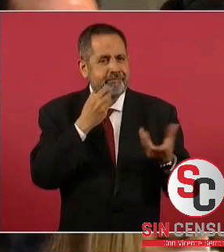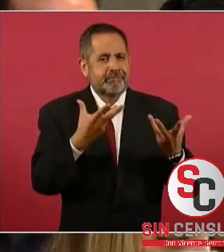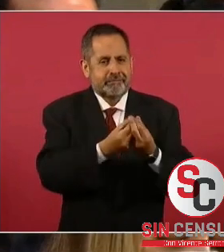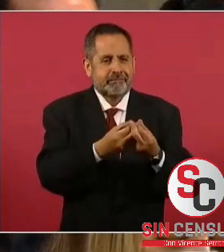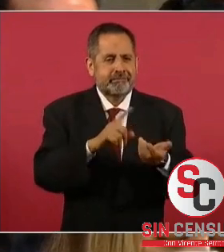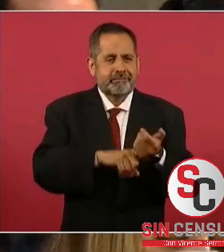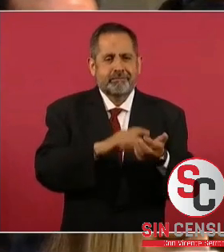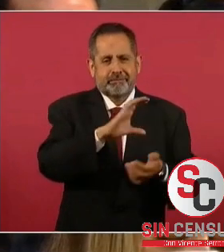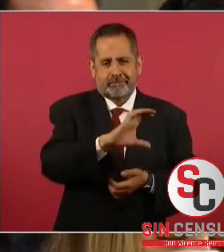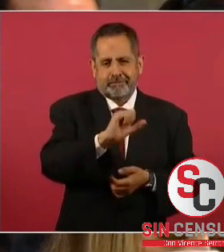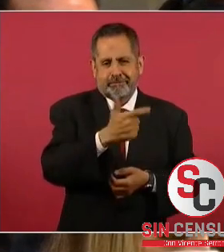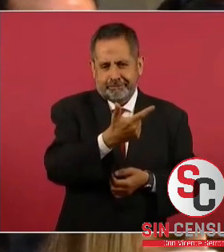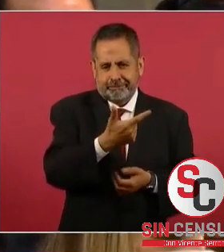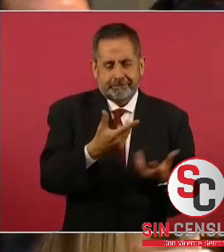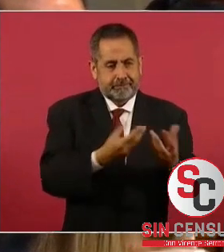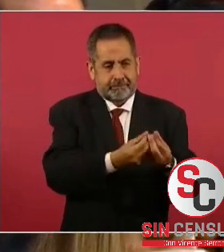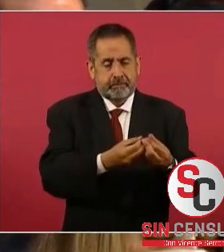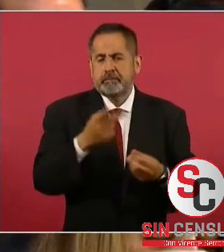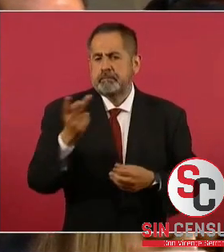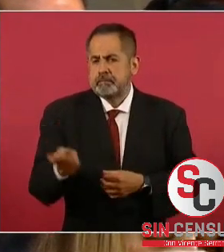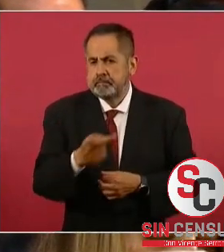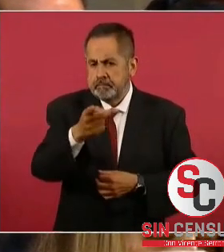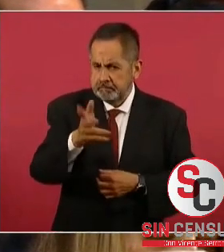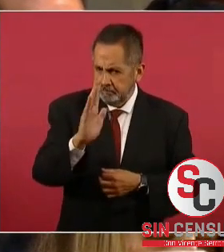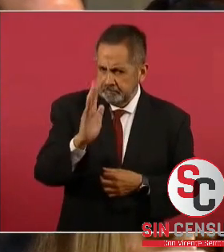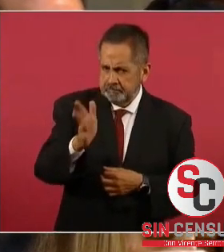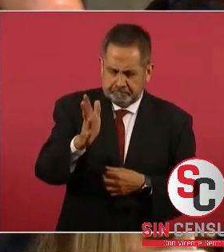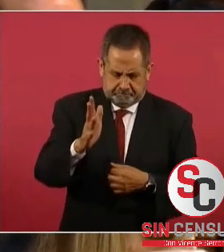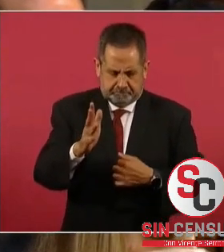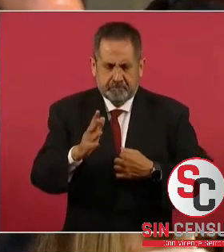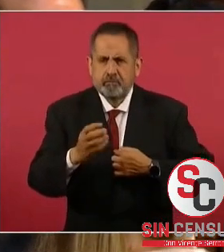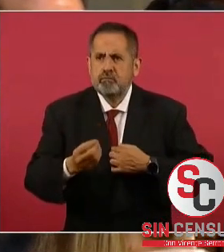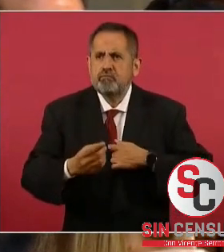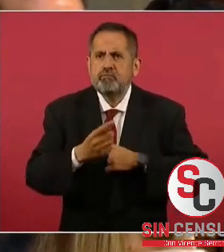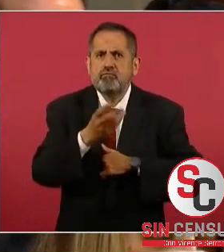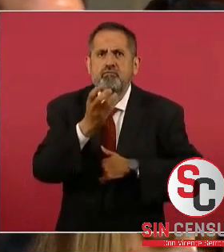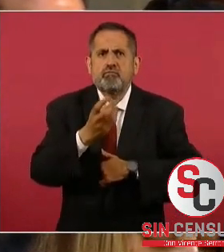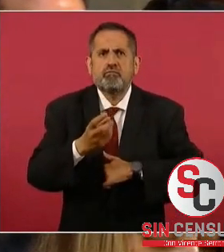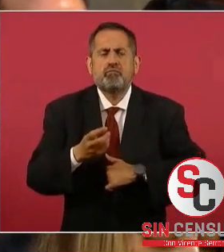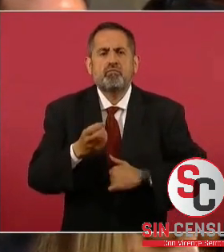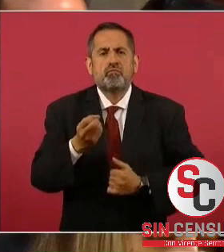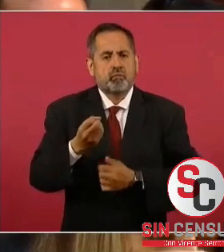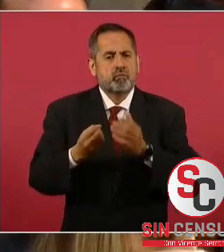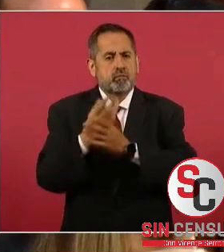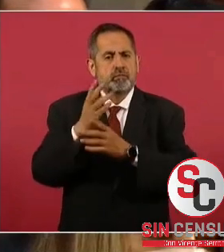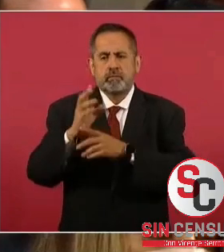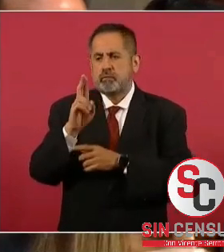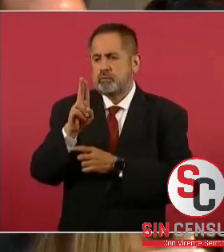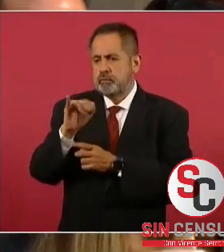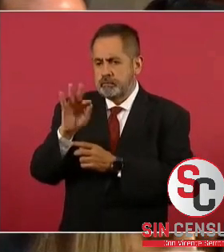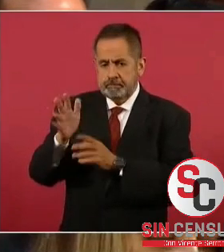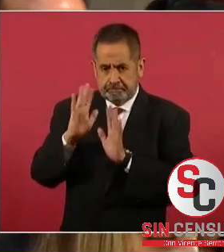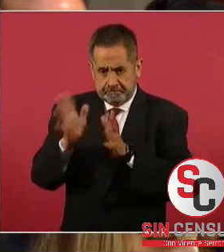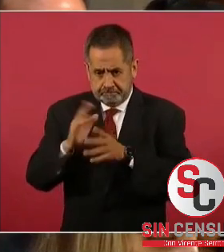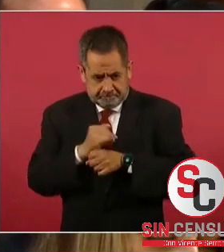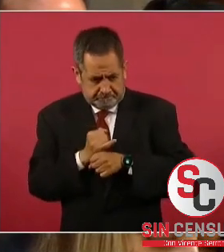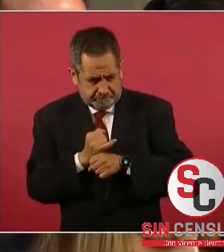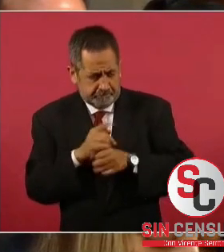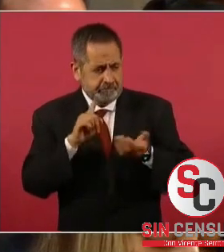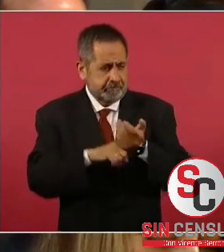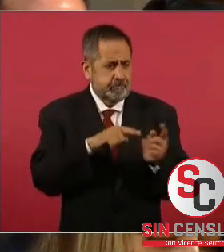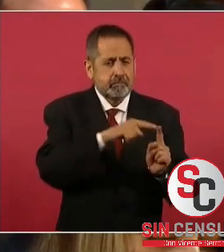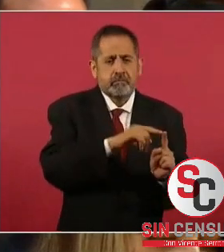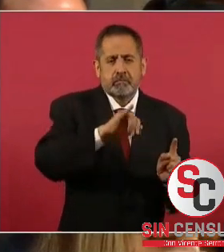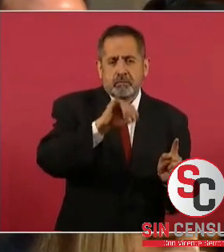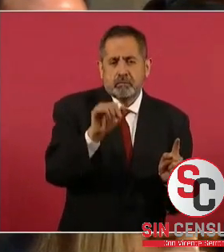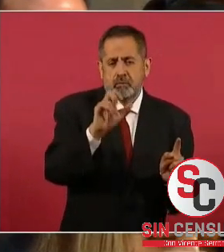Gortari. Preguntar precisamente si en este nuevo análisis que hará la Unidad de Inteligencia Financiera sobre el caso Juan